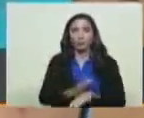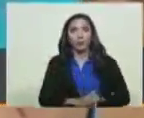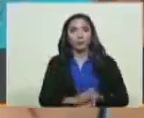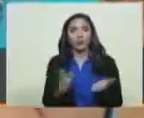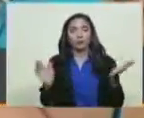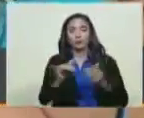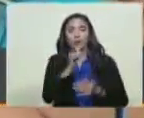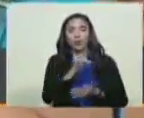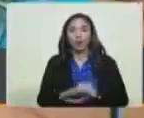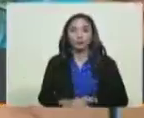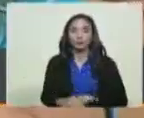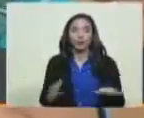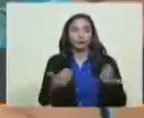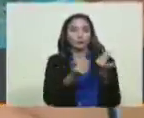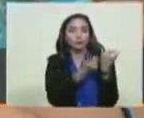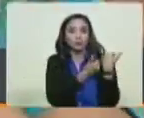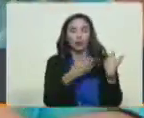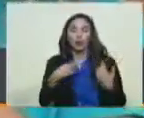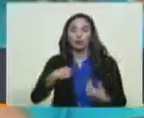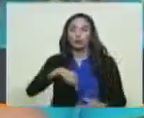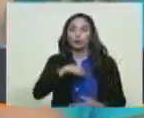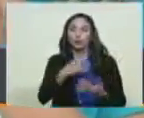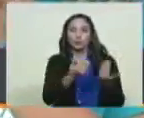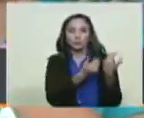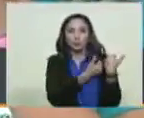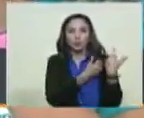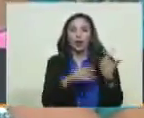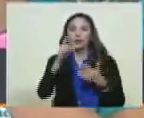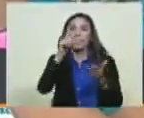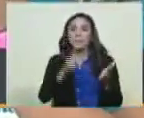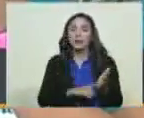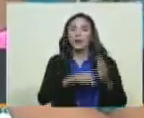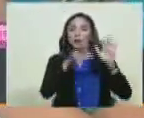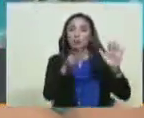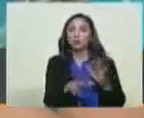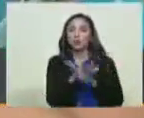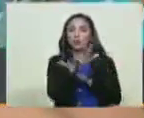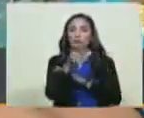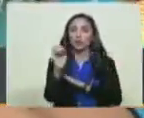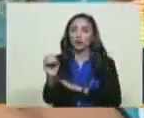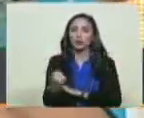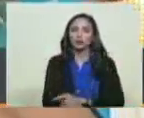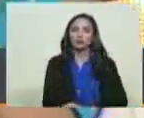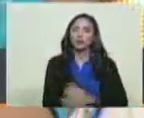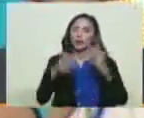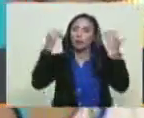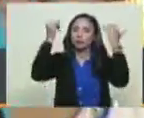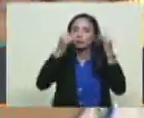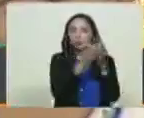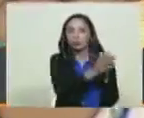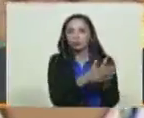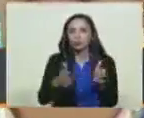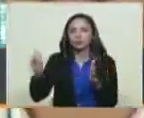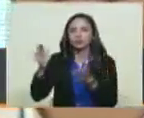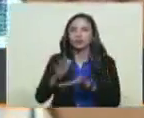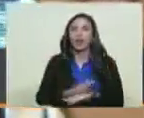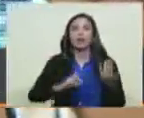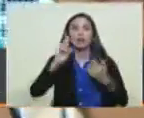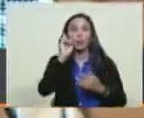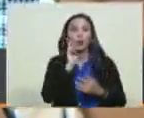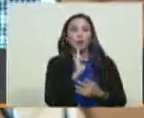presidente nosotros nos comprometemos con usted a que en 1830 vamos a celebrar la inmortalidad de bolívar